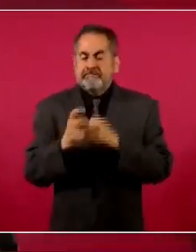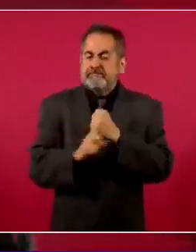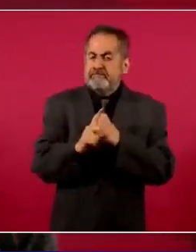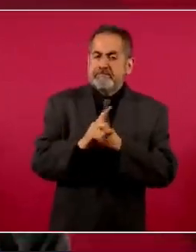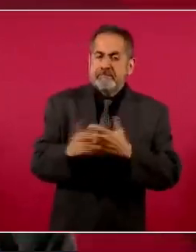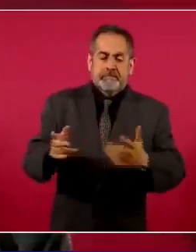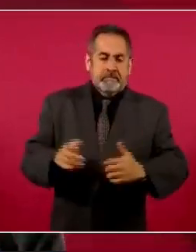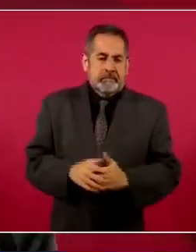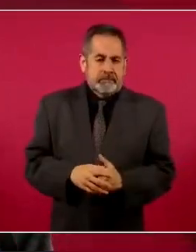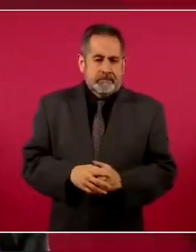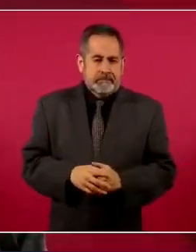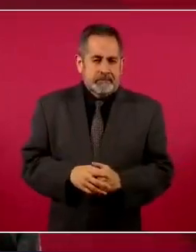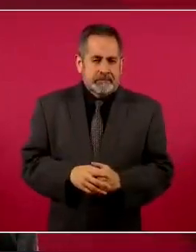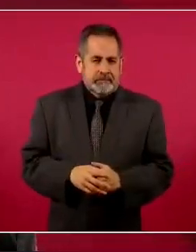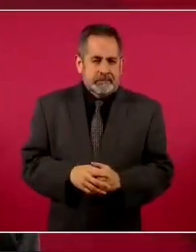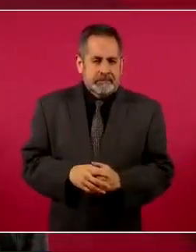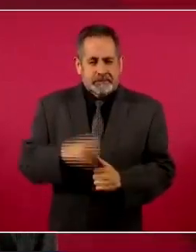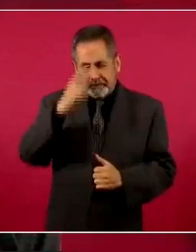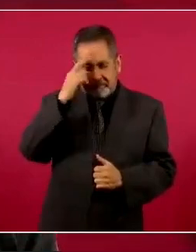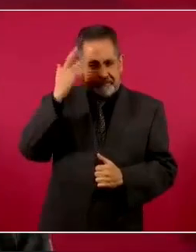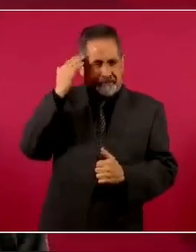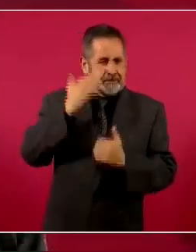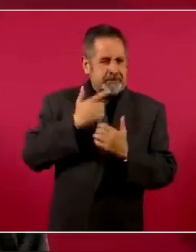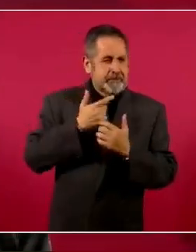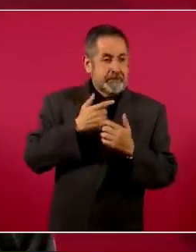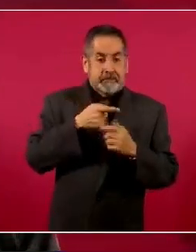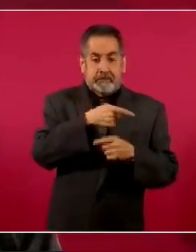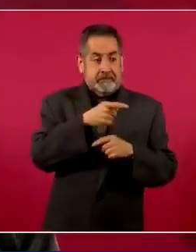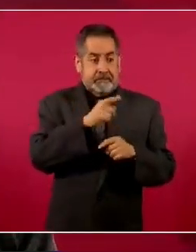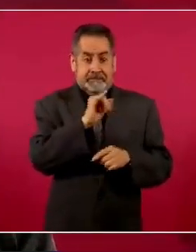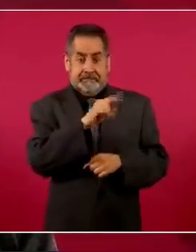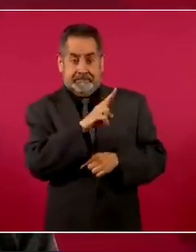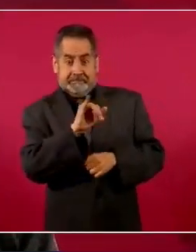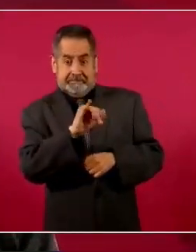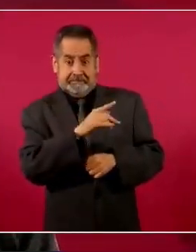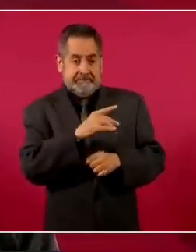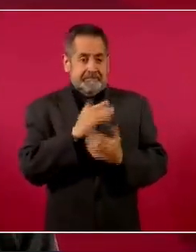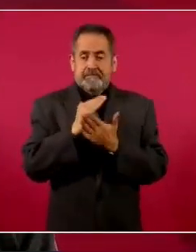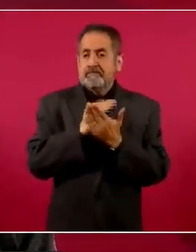¿Saben cómo hacían las encuestas estos de la transparencia?